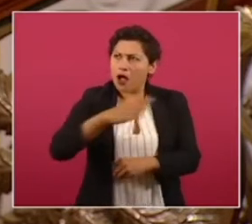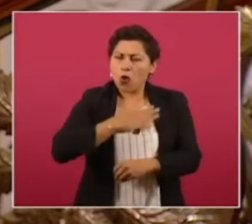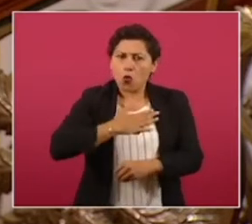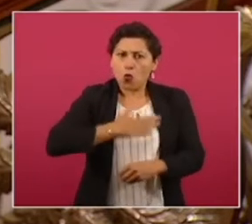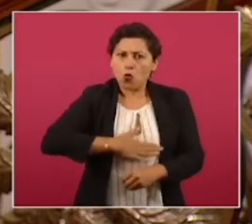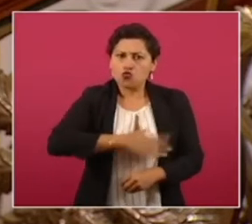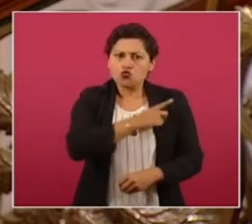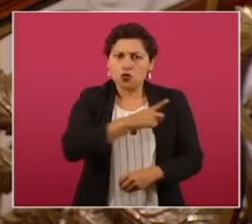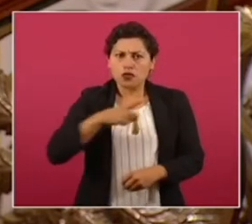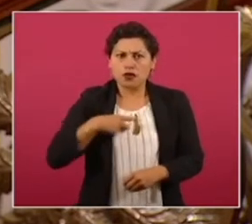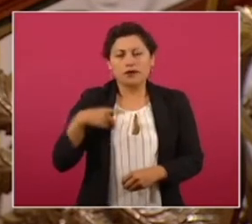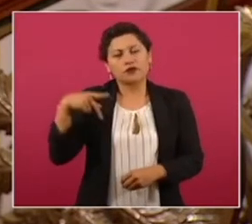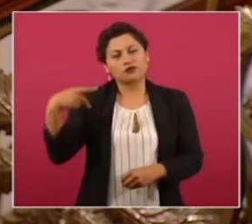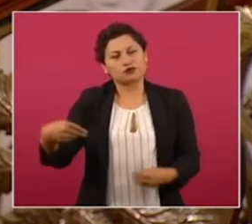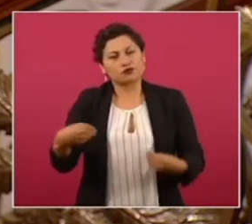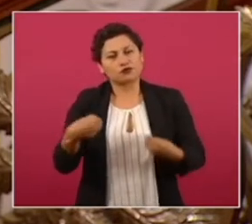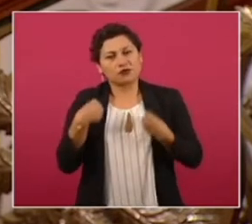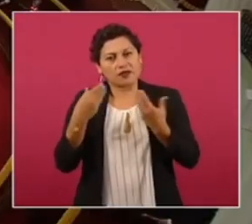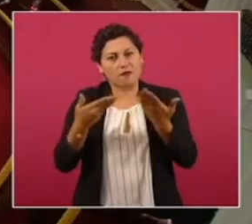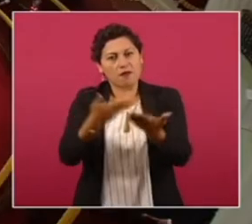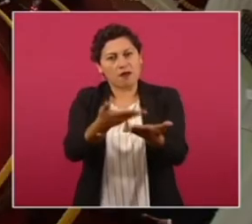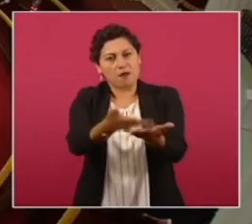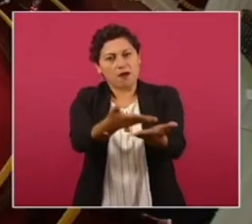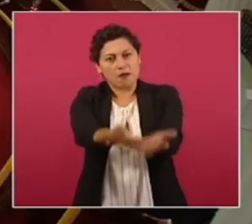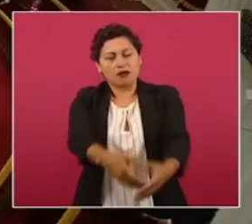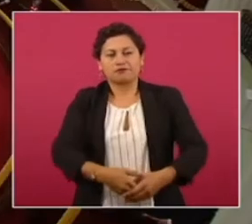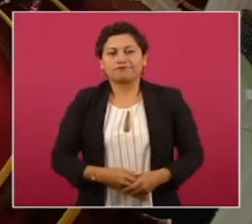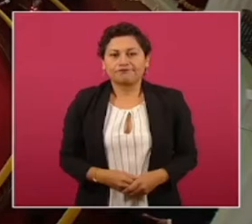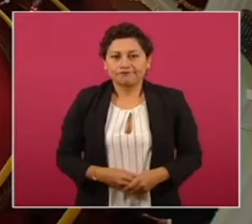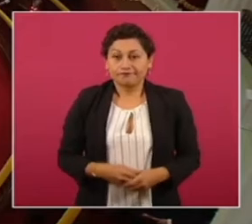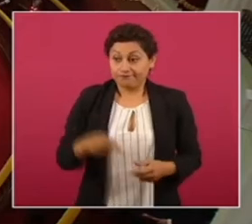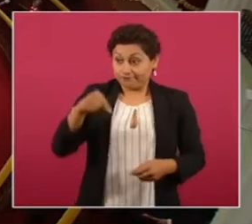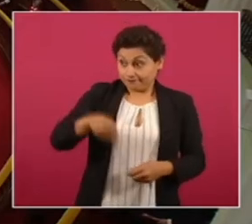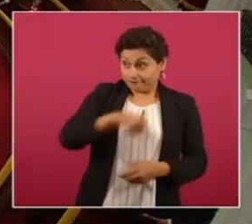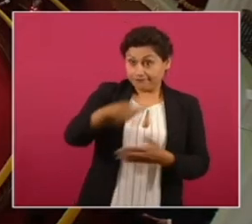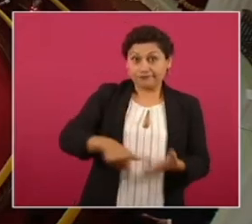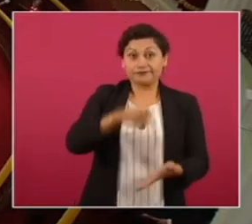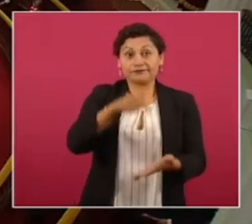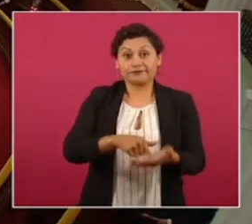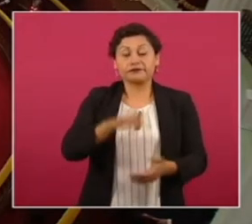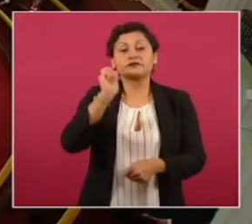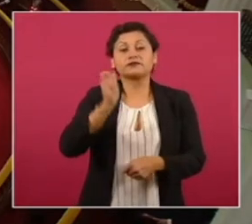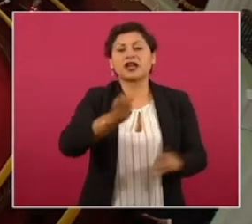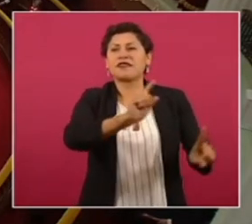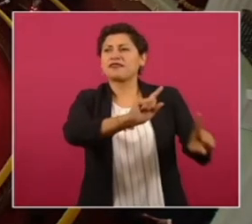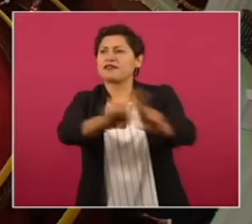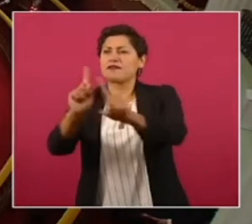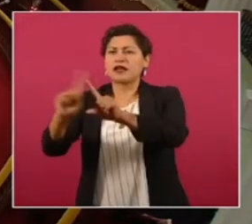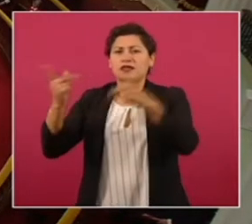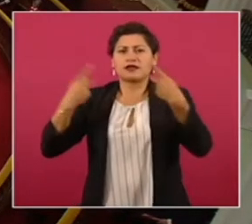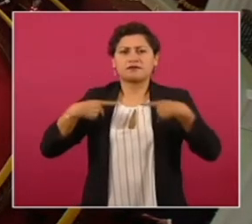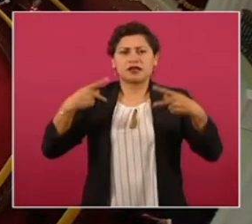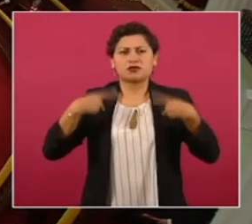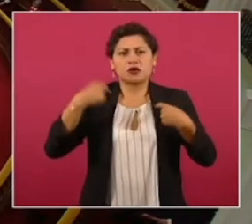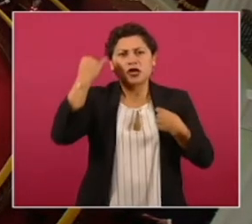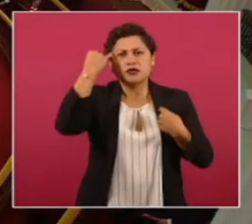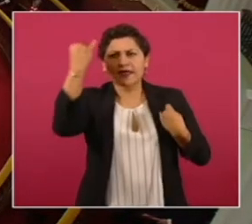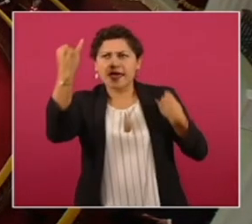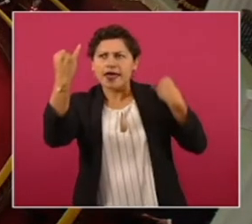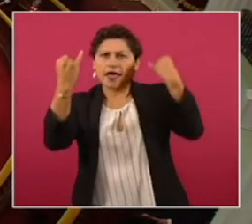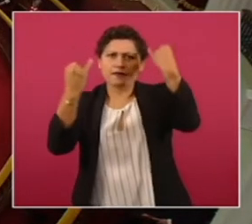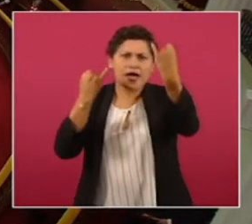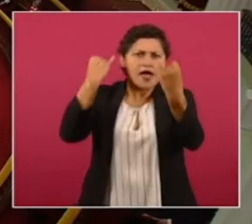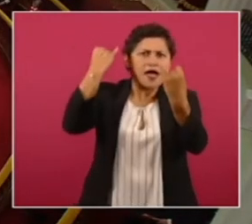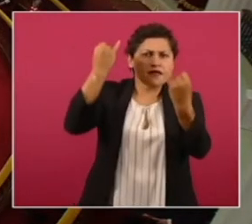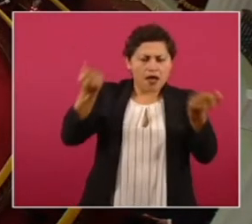de sus vidas. En este recinto, los universos de pensamiento chocaron en innumerables